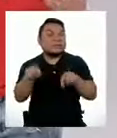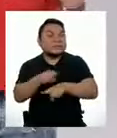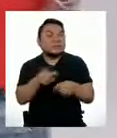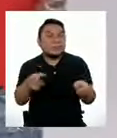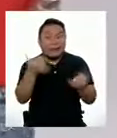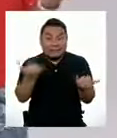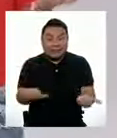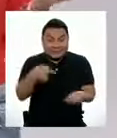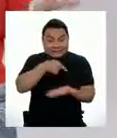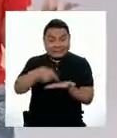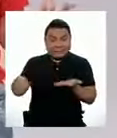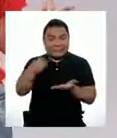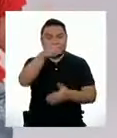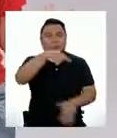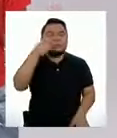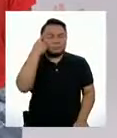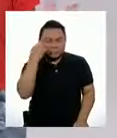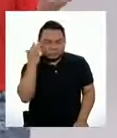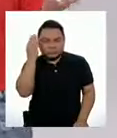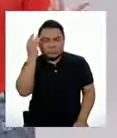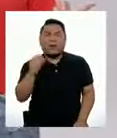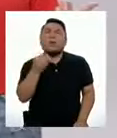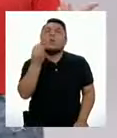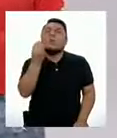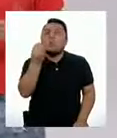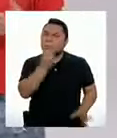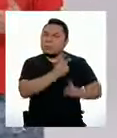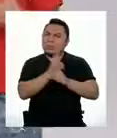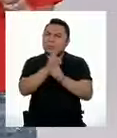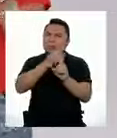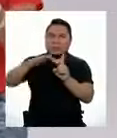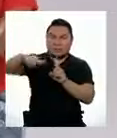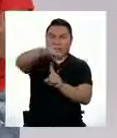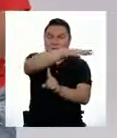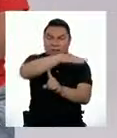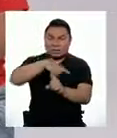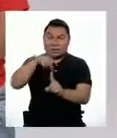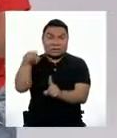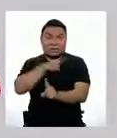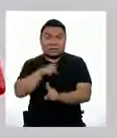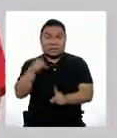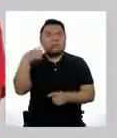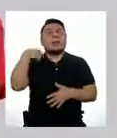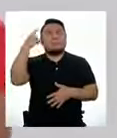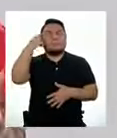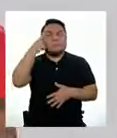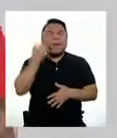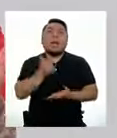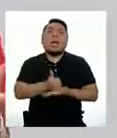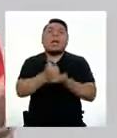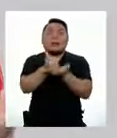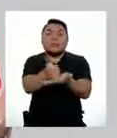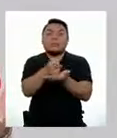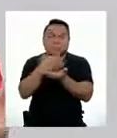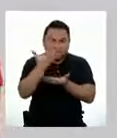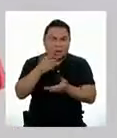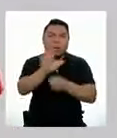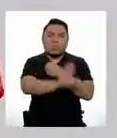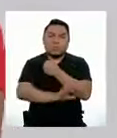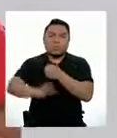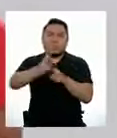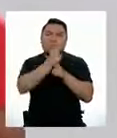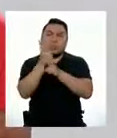reflexionar sobre cómo hemos estado actuando con la naturaleza para poder proponer acciones que ayuden al cuidado del medio